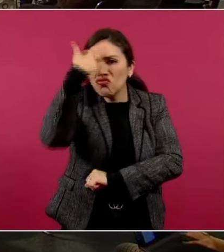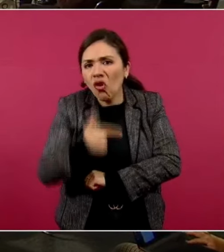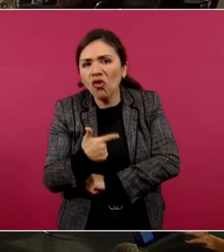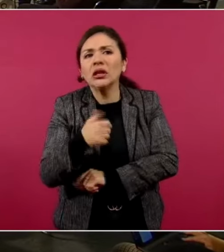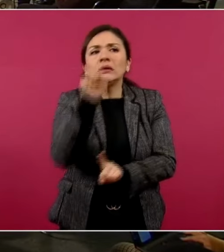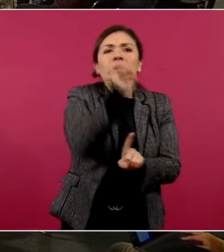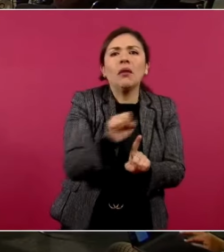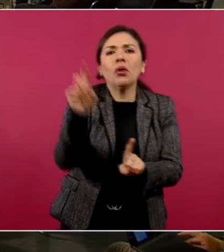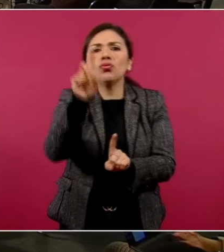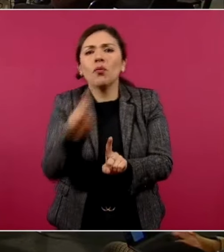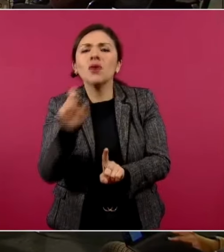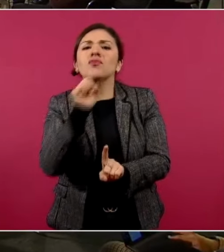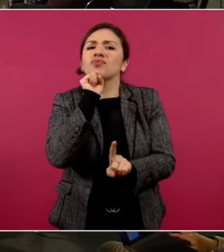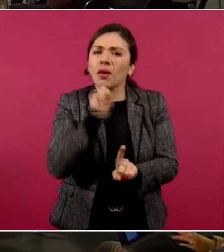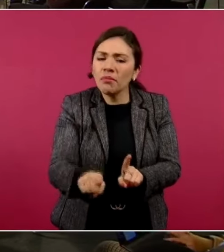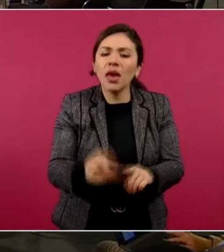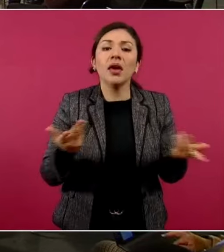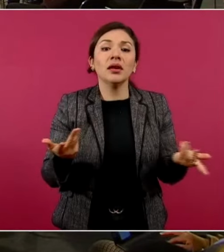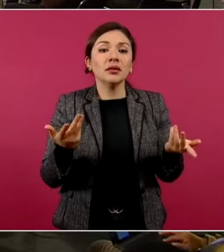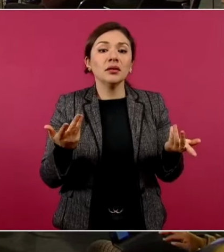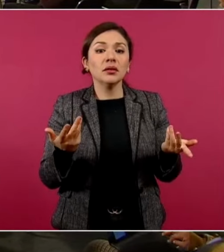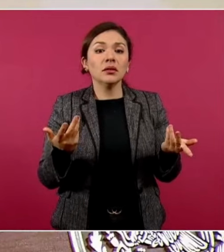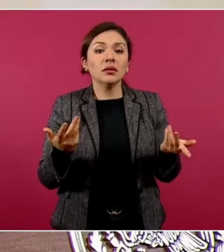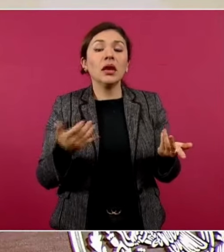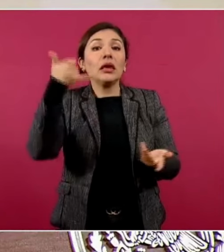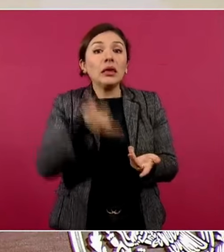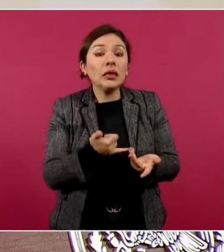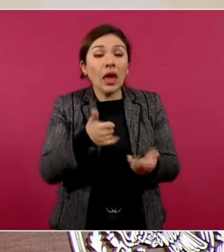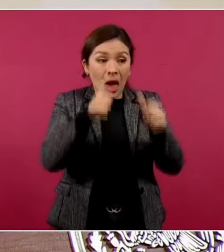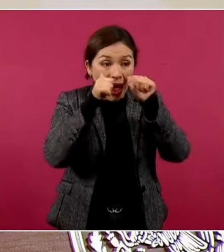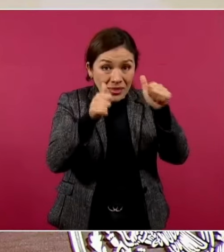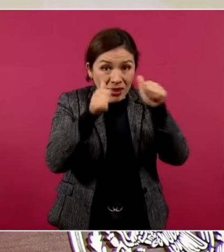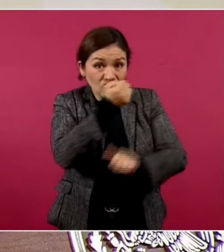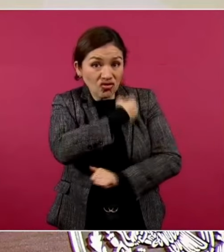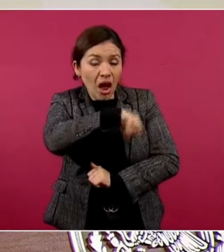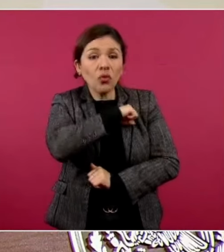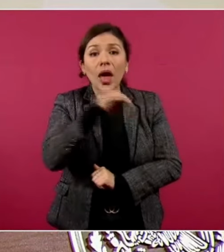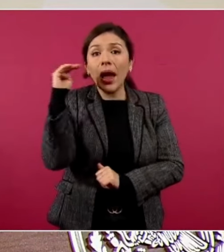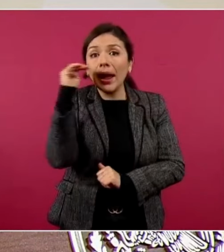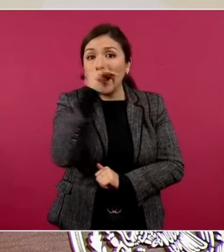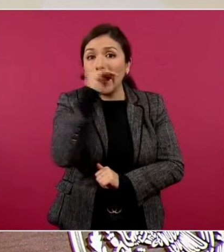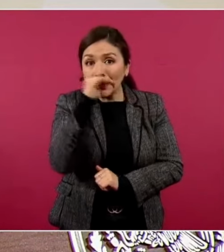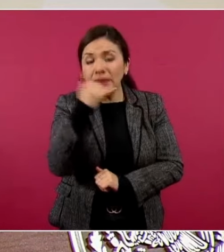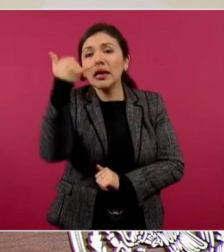semana, y que sea gratuita la